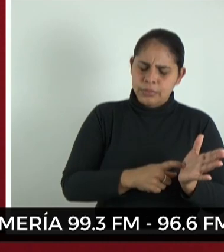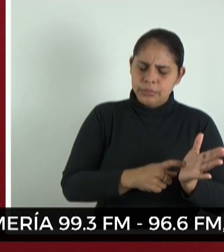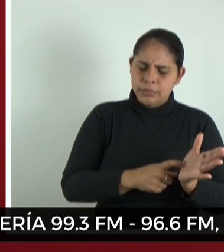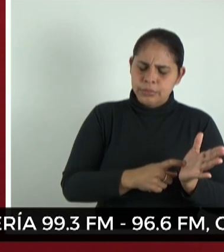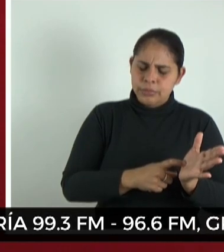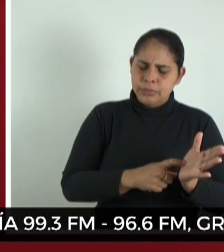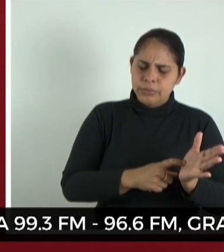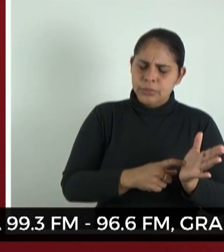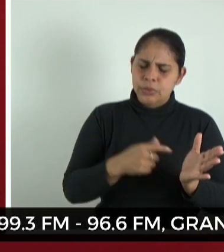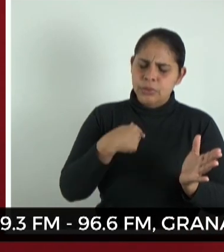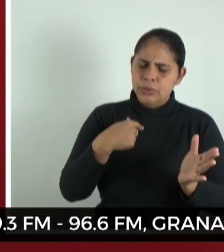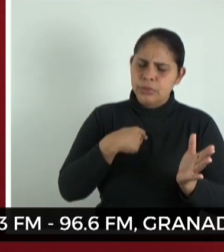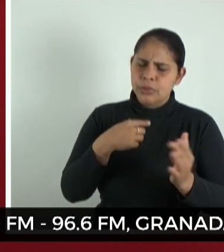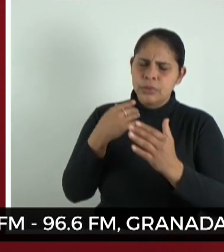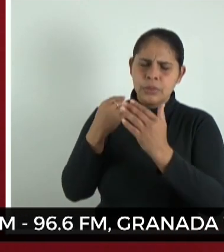te pido